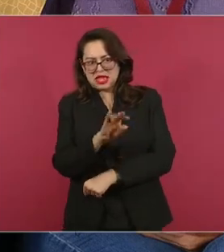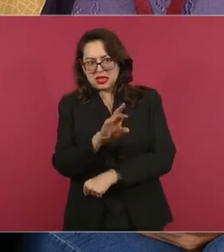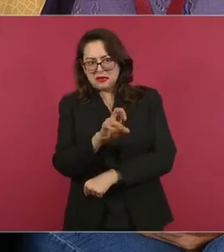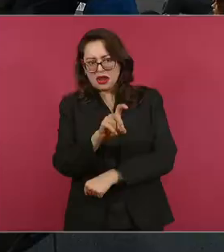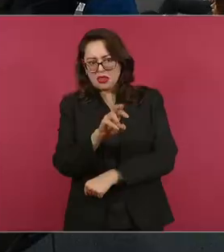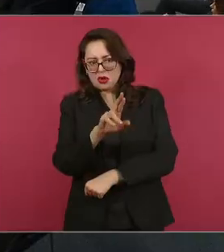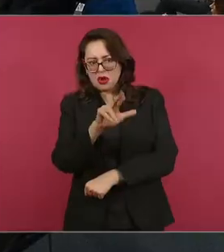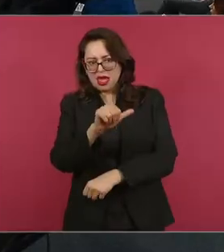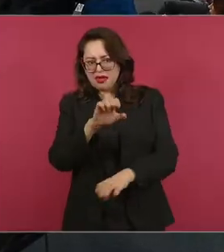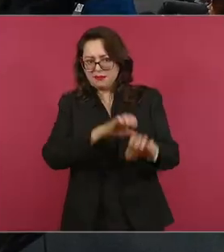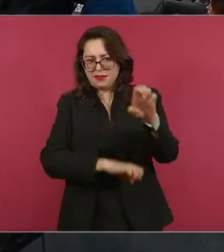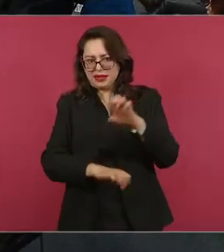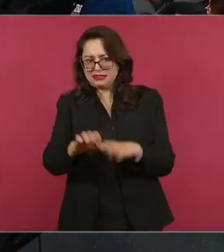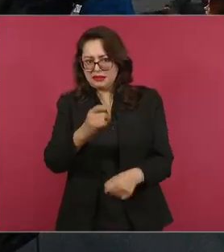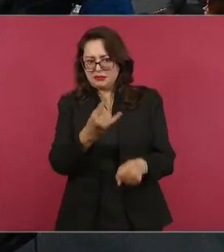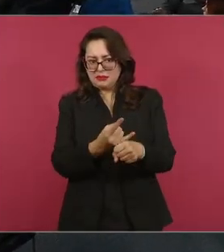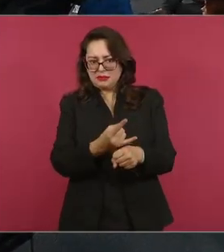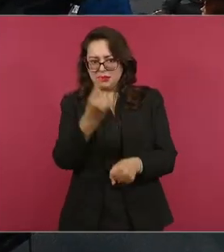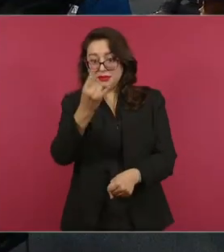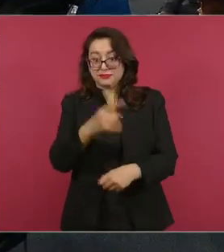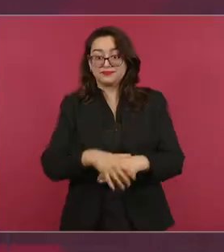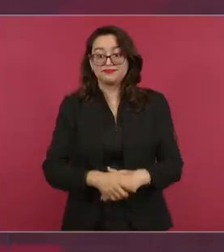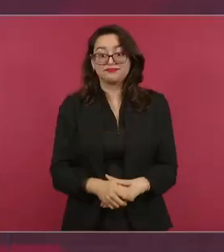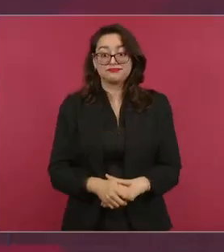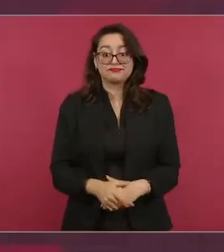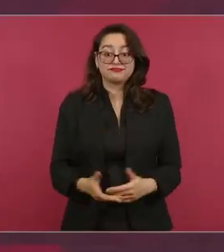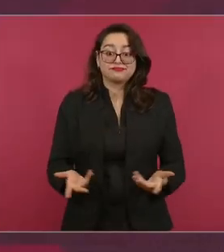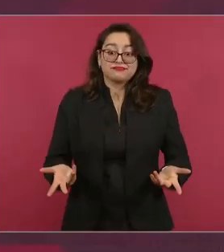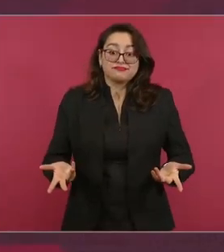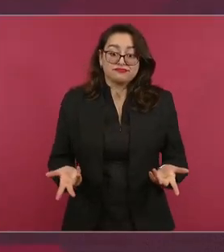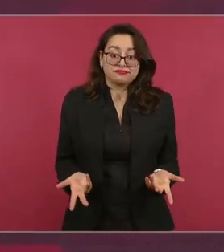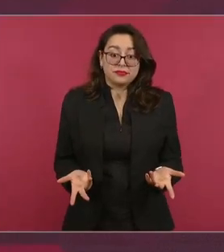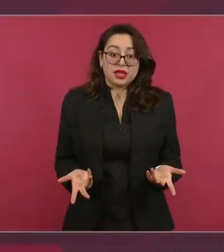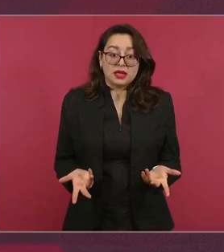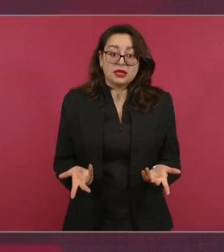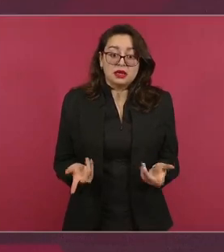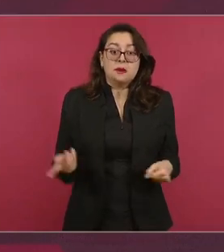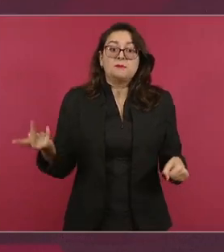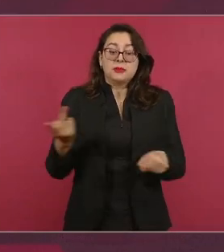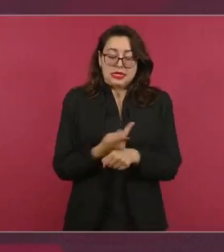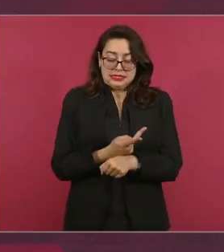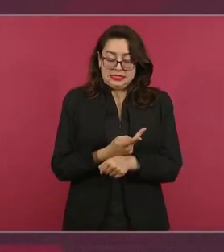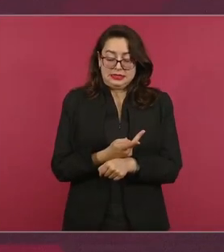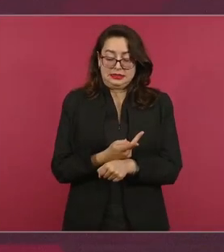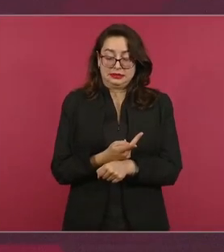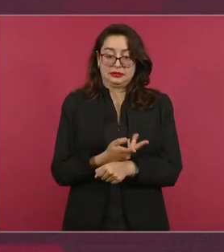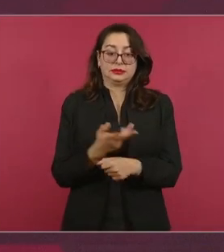respecto. Pues llegamos ya a un acuerdo con Iberdrola,